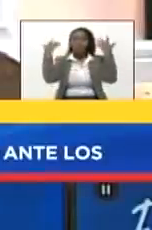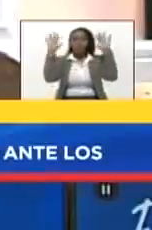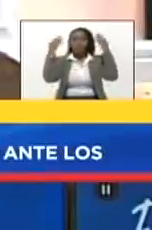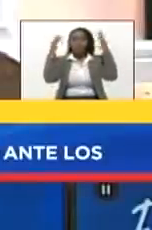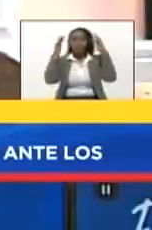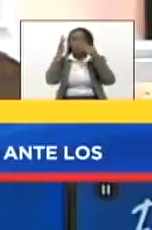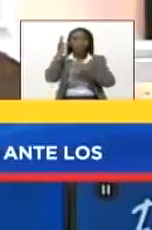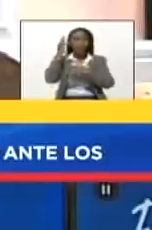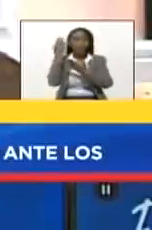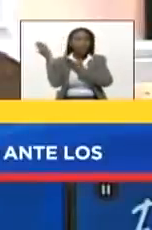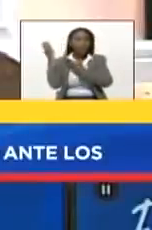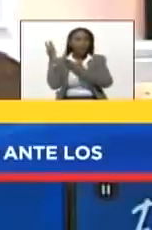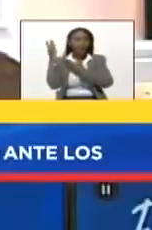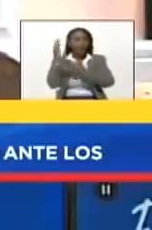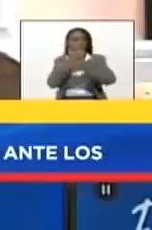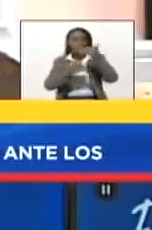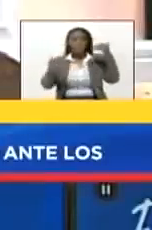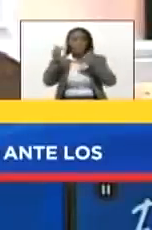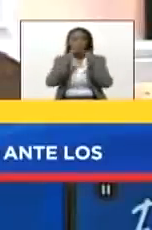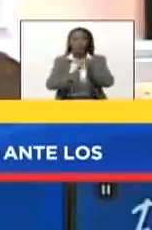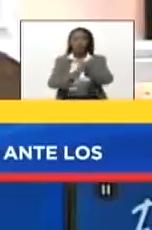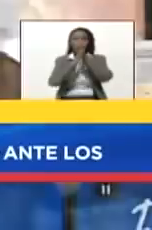Pocaterra, chamana mayor.